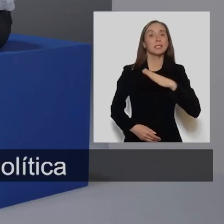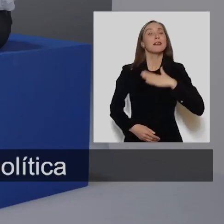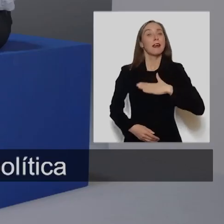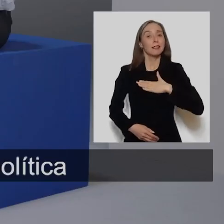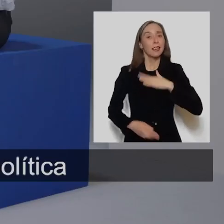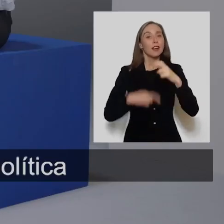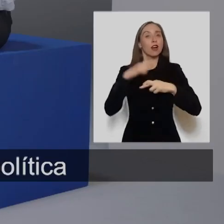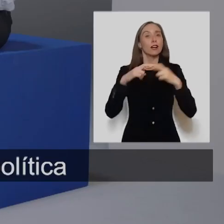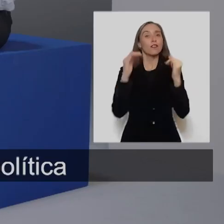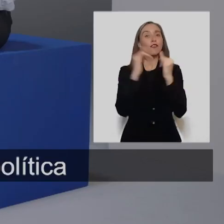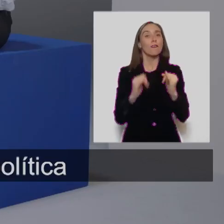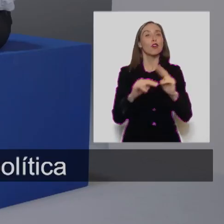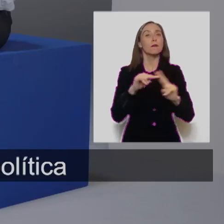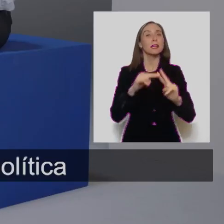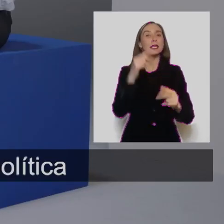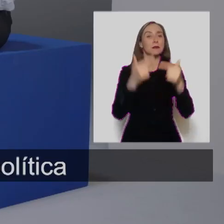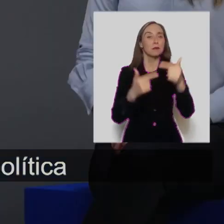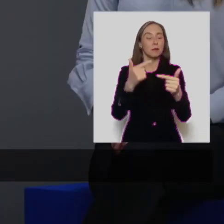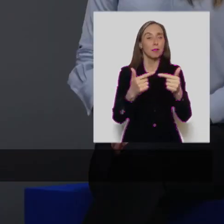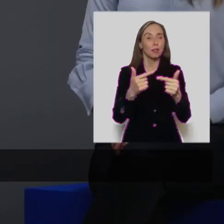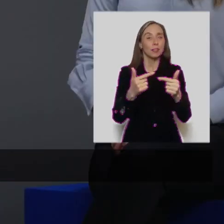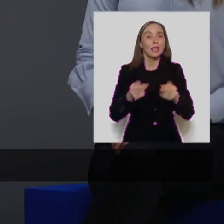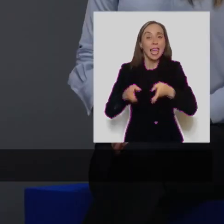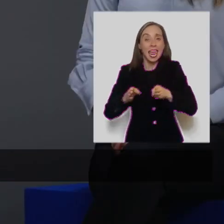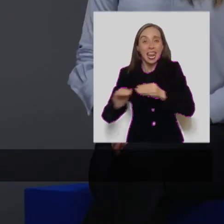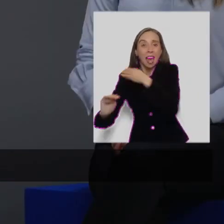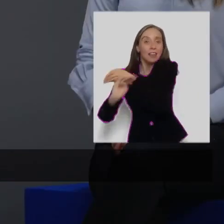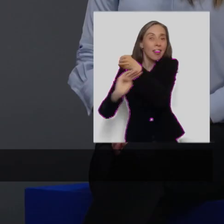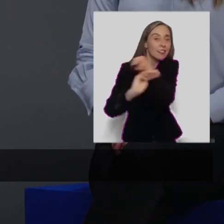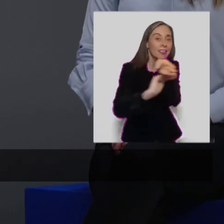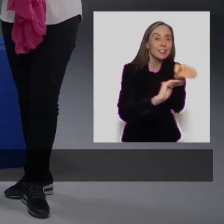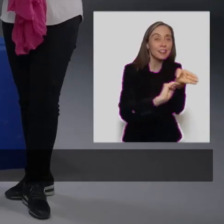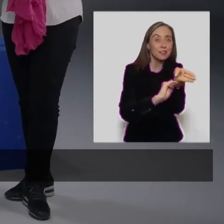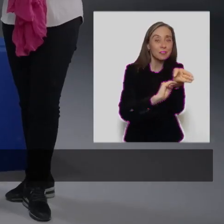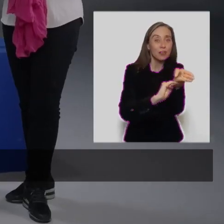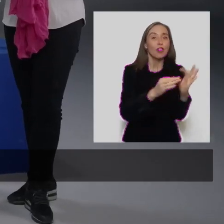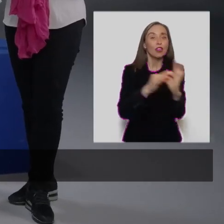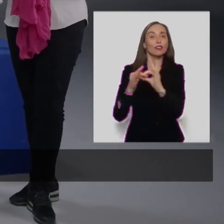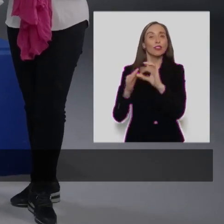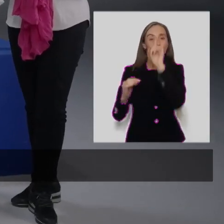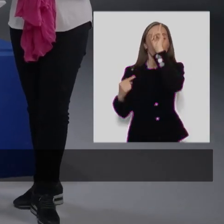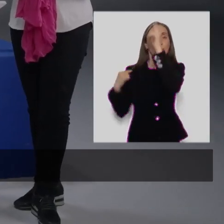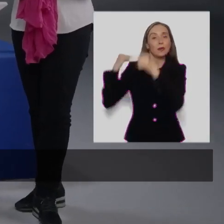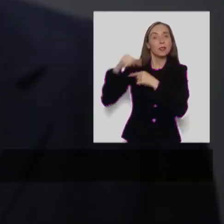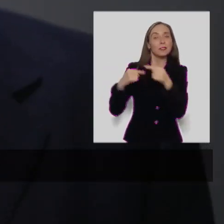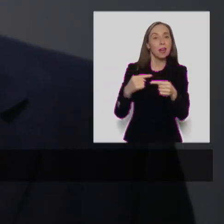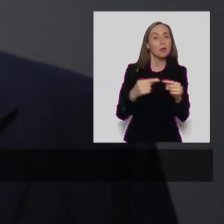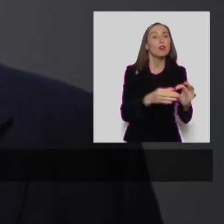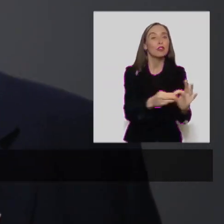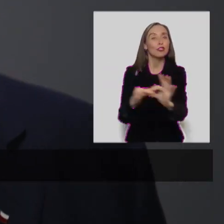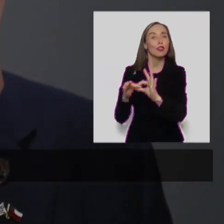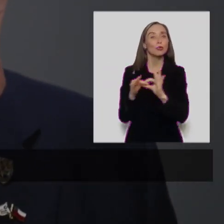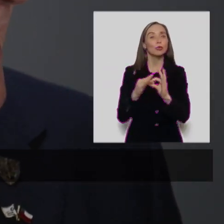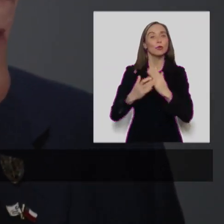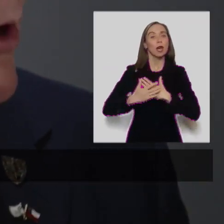Chile. Queremos renovar la forma de hacer política, en la calle y en terreno. Nos une las tradiciones. Nos une el amor a